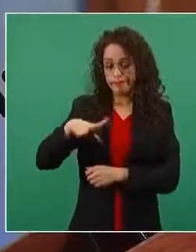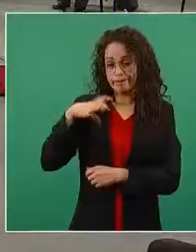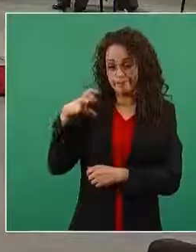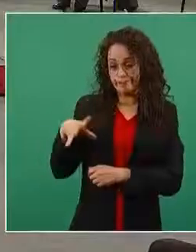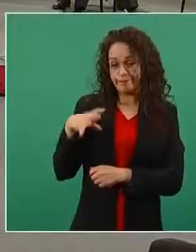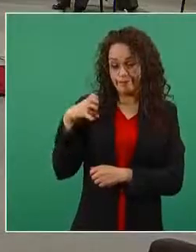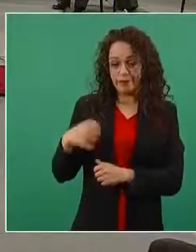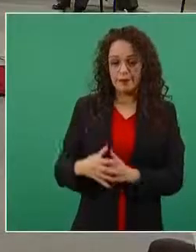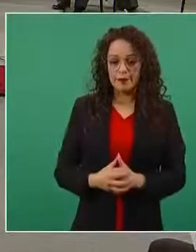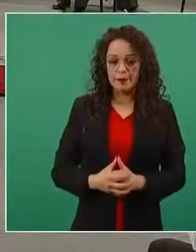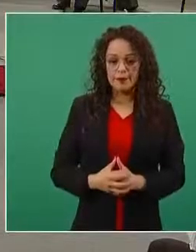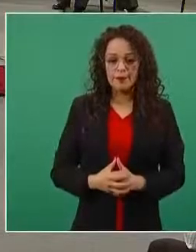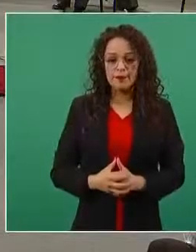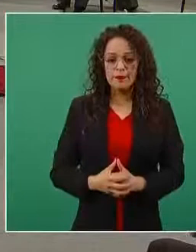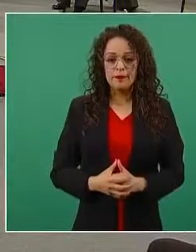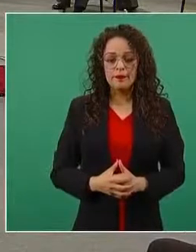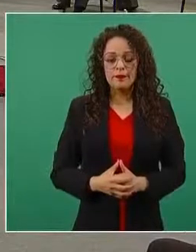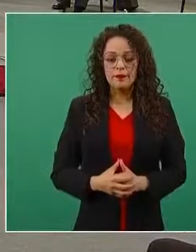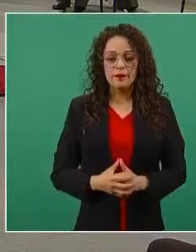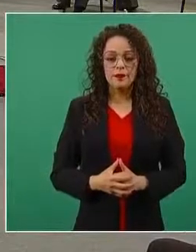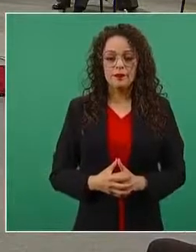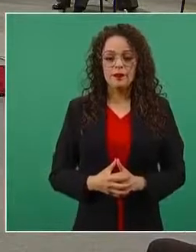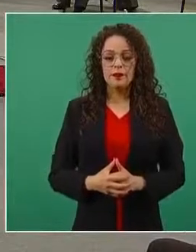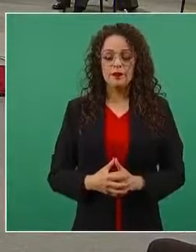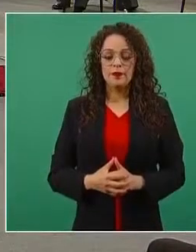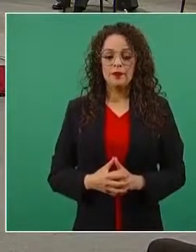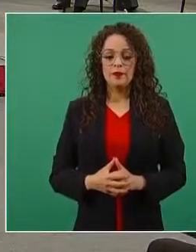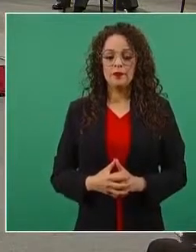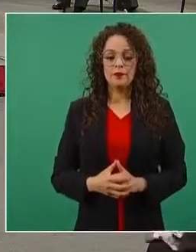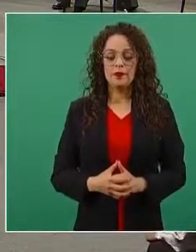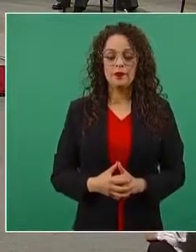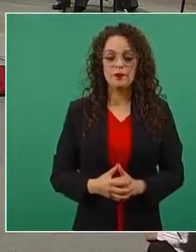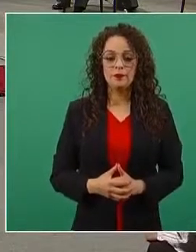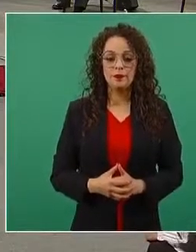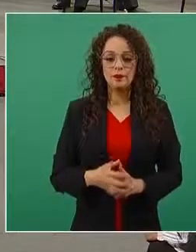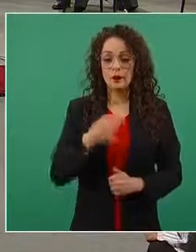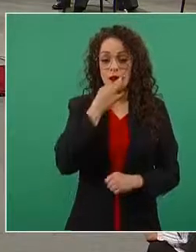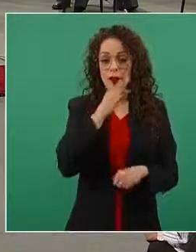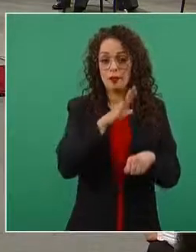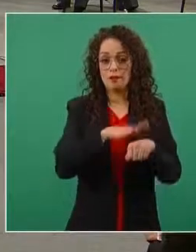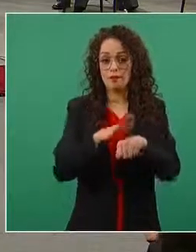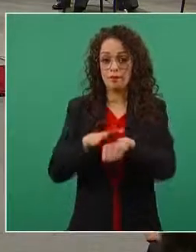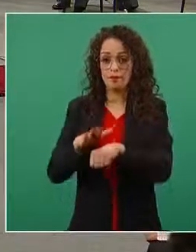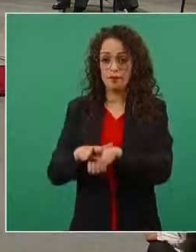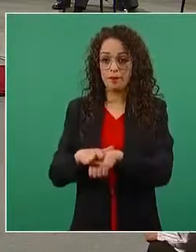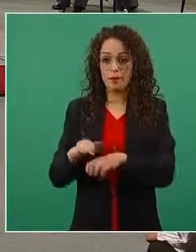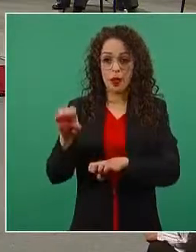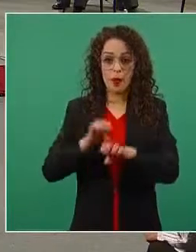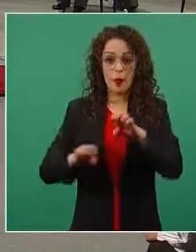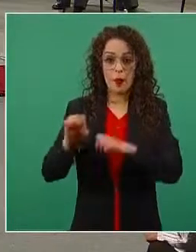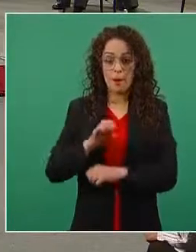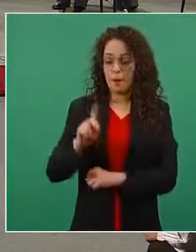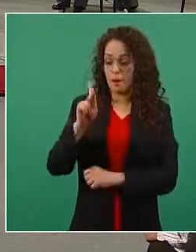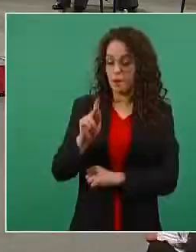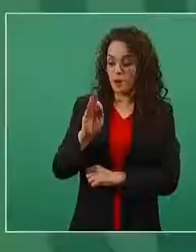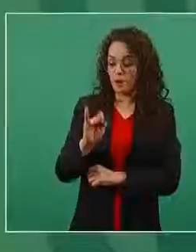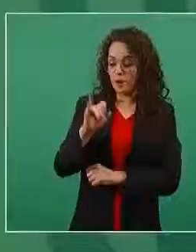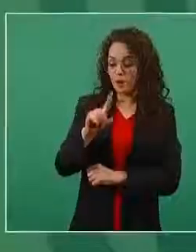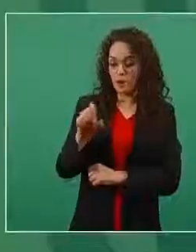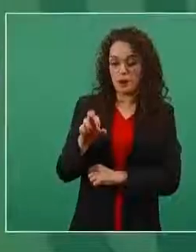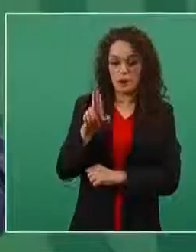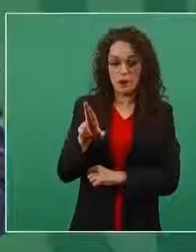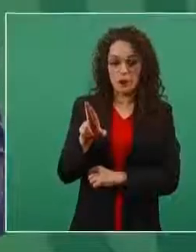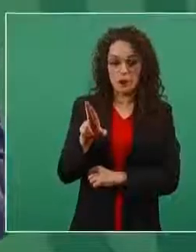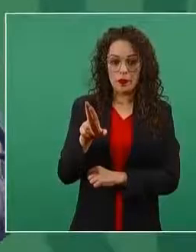informar que ya Pfizer ya